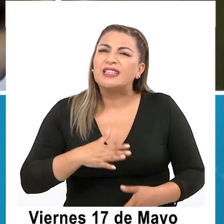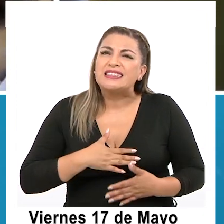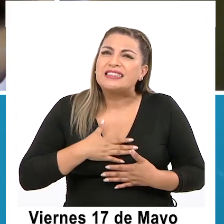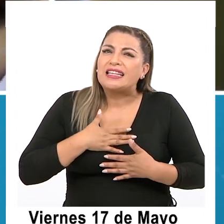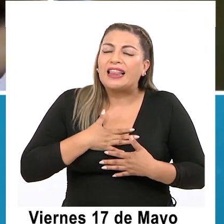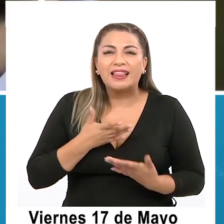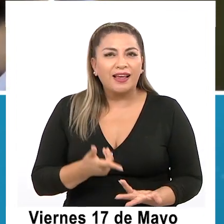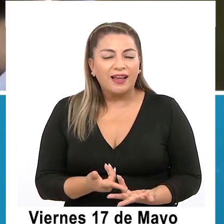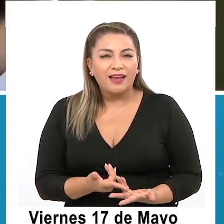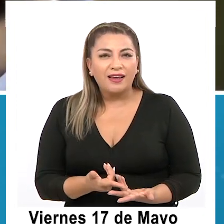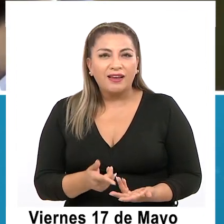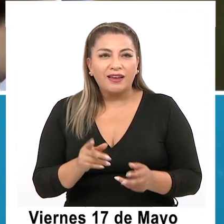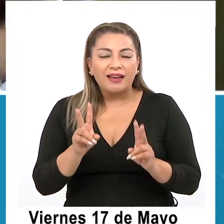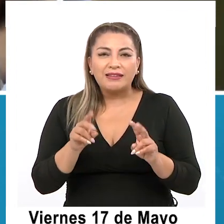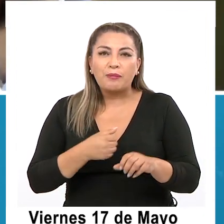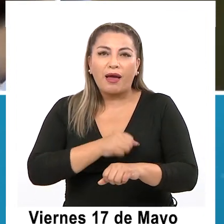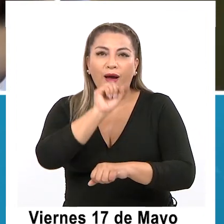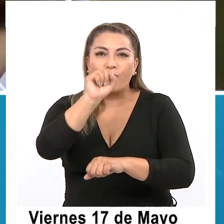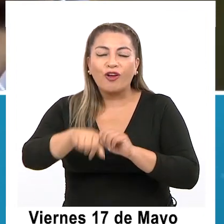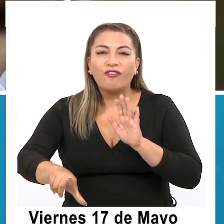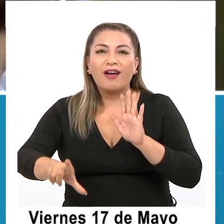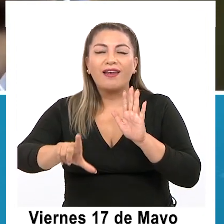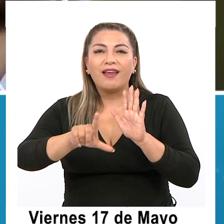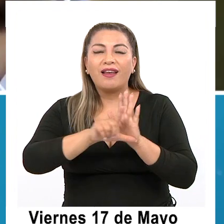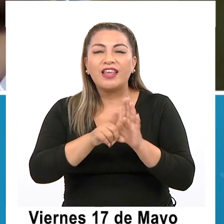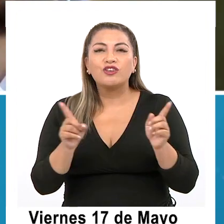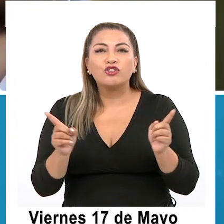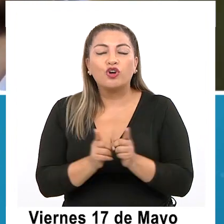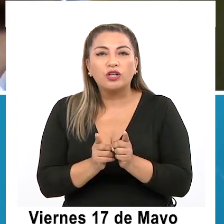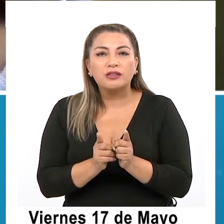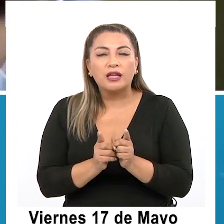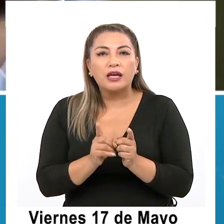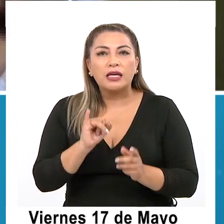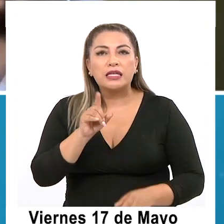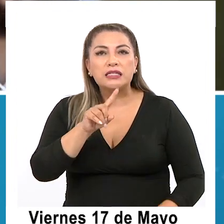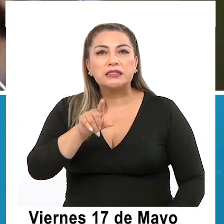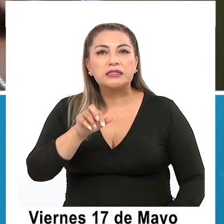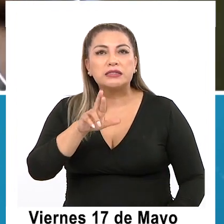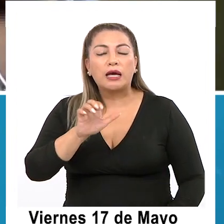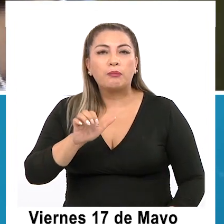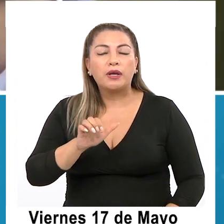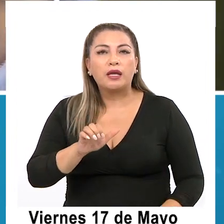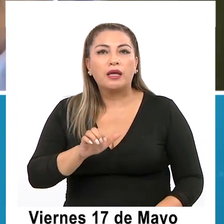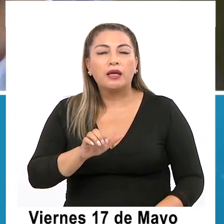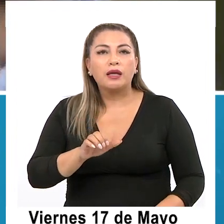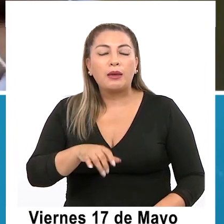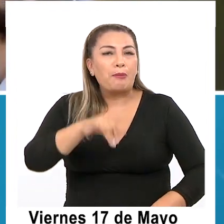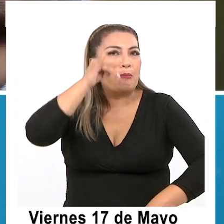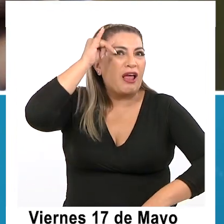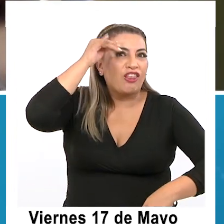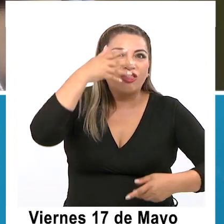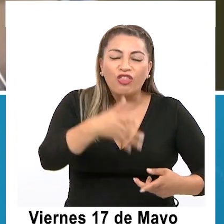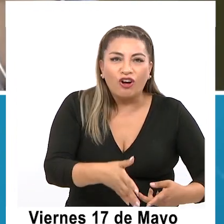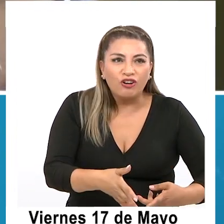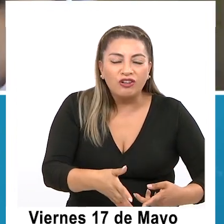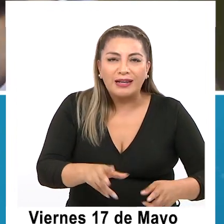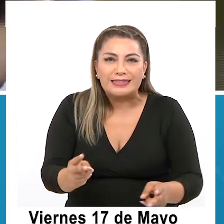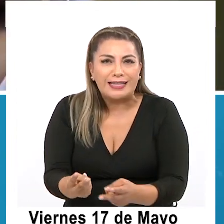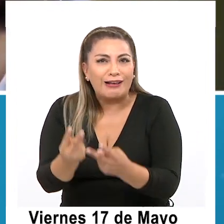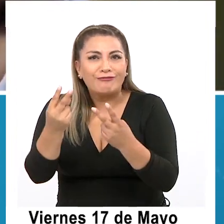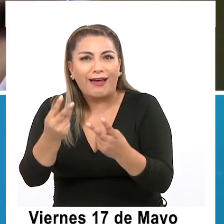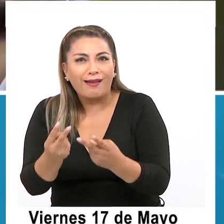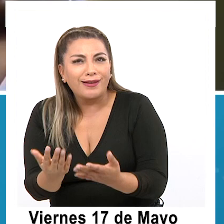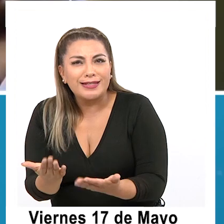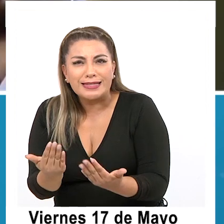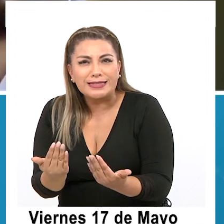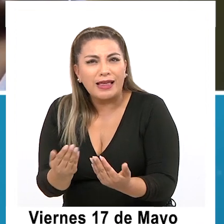le dejó esto de la aprobación de la ley corta de ISAPRES? ¿Perdonazo, salvataje, necesidad? ¿Cómo lo